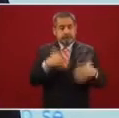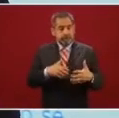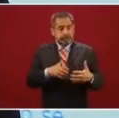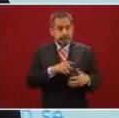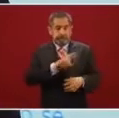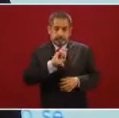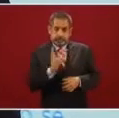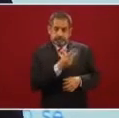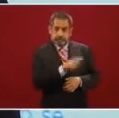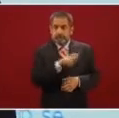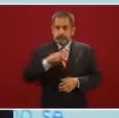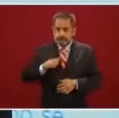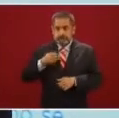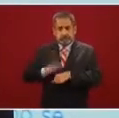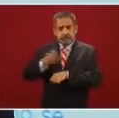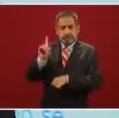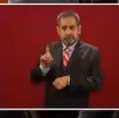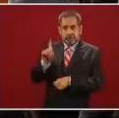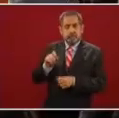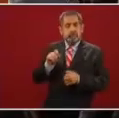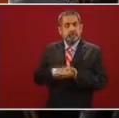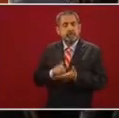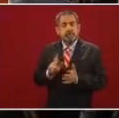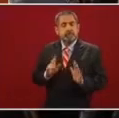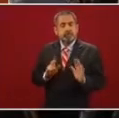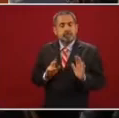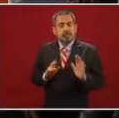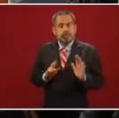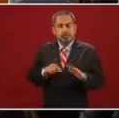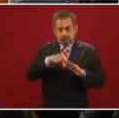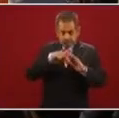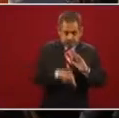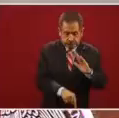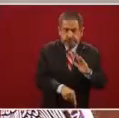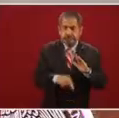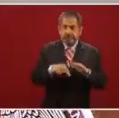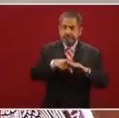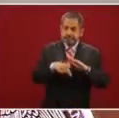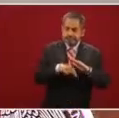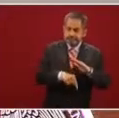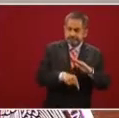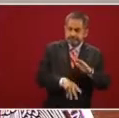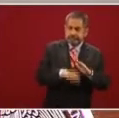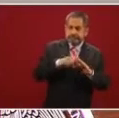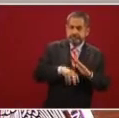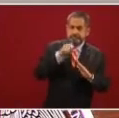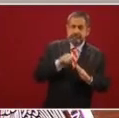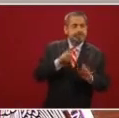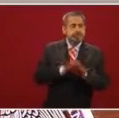entregue 4 veces más agua, pero ahora sí comprando de agua subterránea. ¿Cómo la